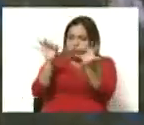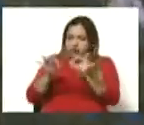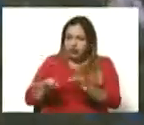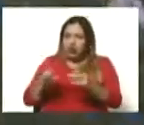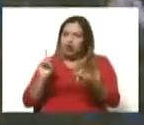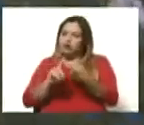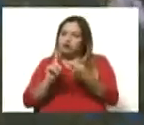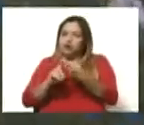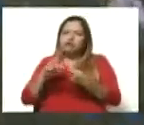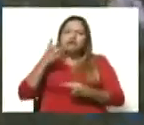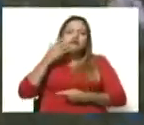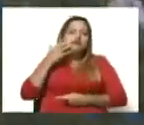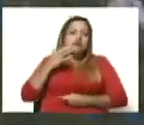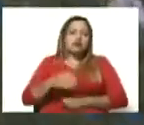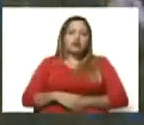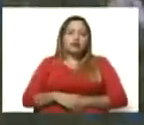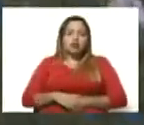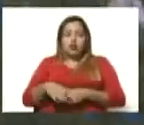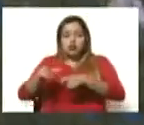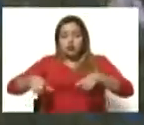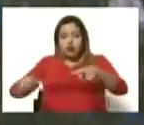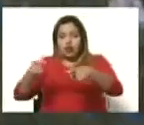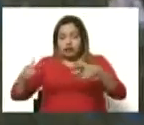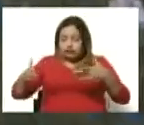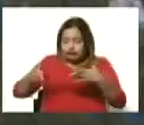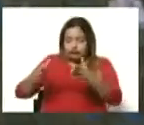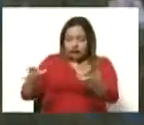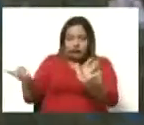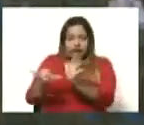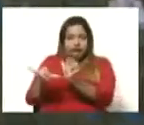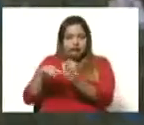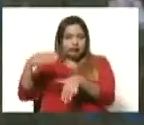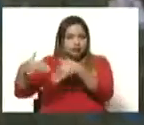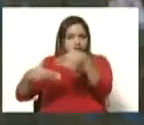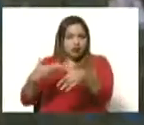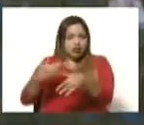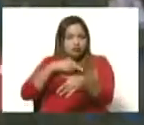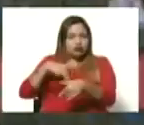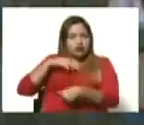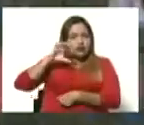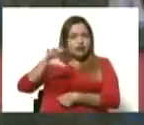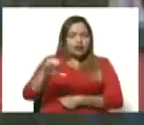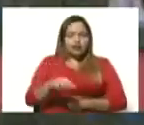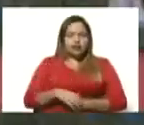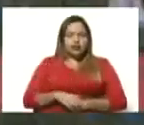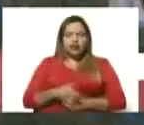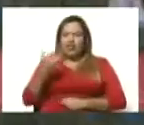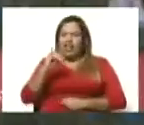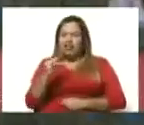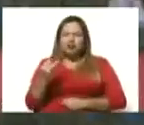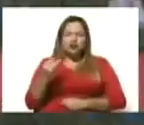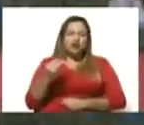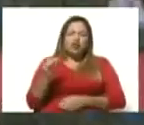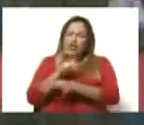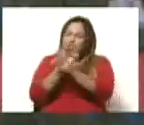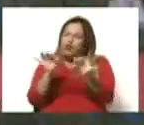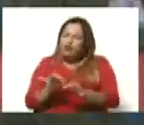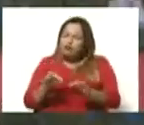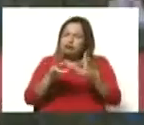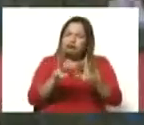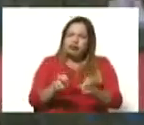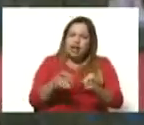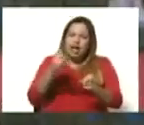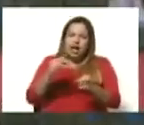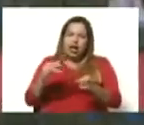uno de los aspectos importantes es que en las cuencas que tenemos en la costa, en el caso de nuestro país, se presenta un comportamiento que es cuencas